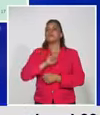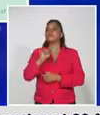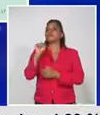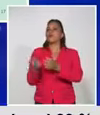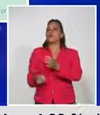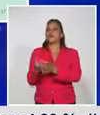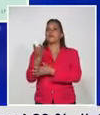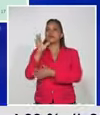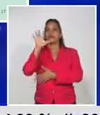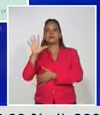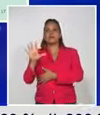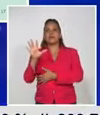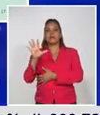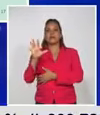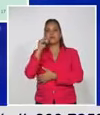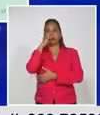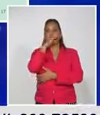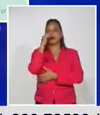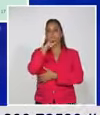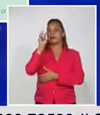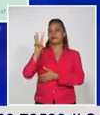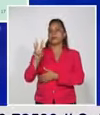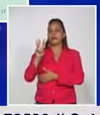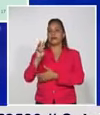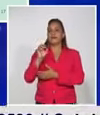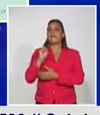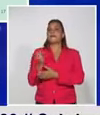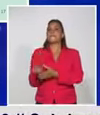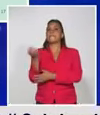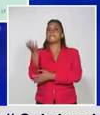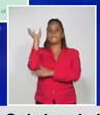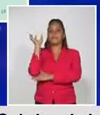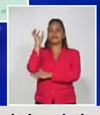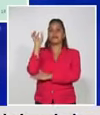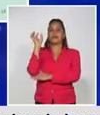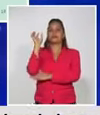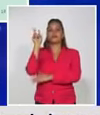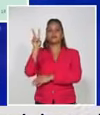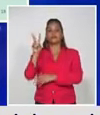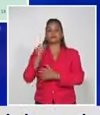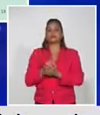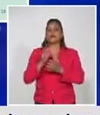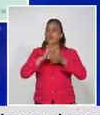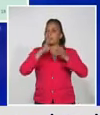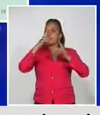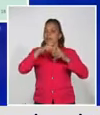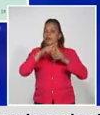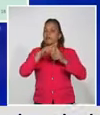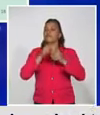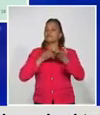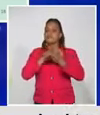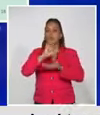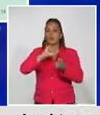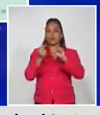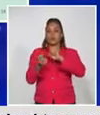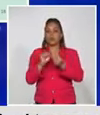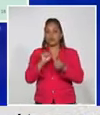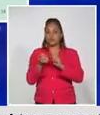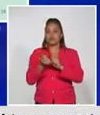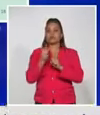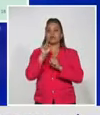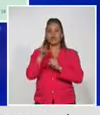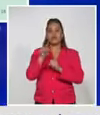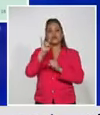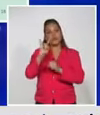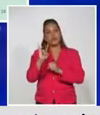Guamá 3 y Mella 2. Guantánamo, que mantiene el control de la transmisión con 9 casos, 2 menos